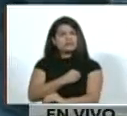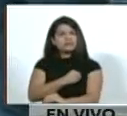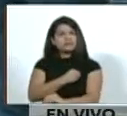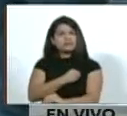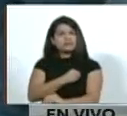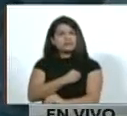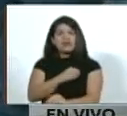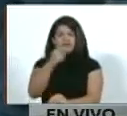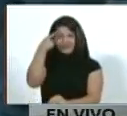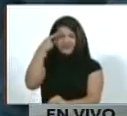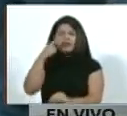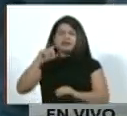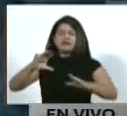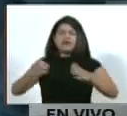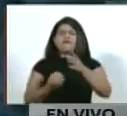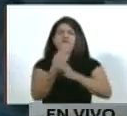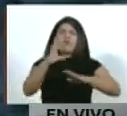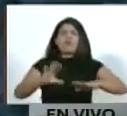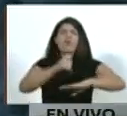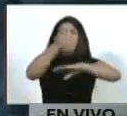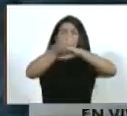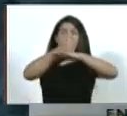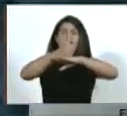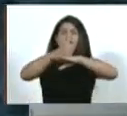Junta Suprema